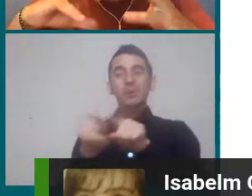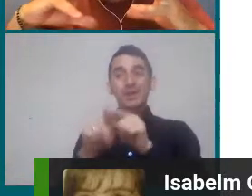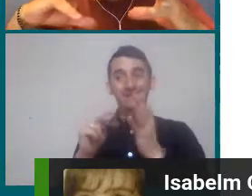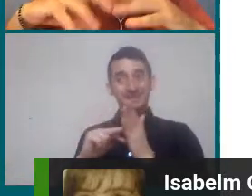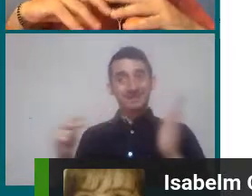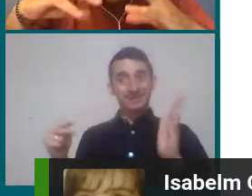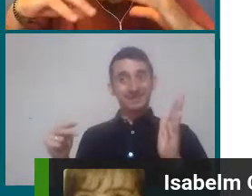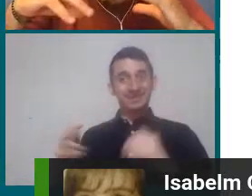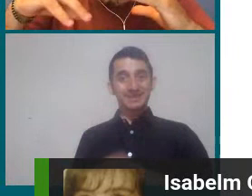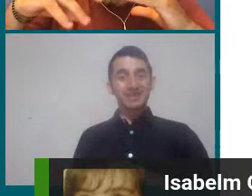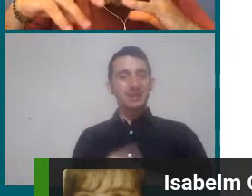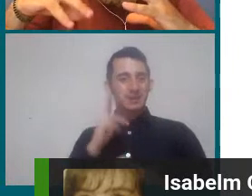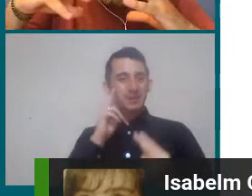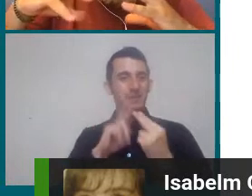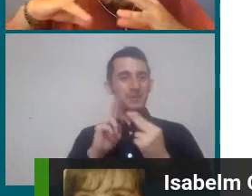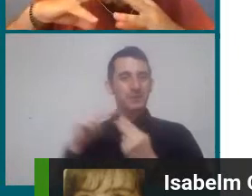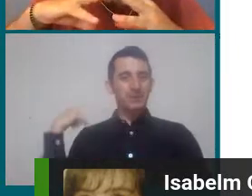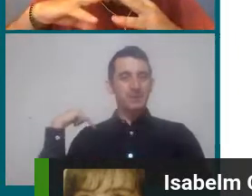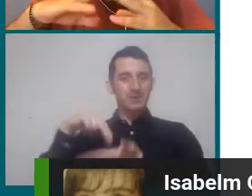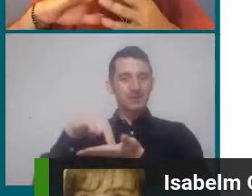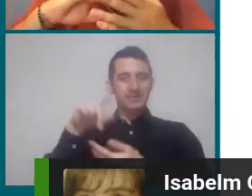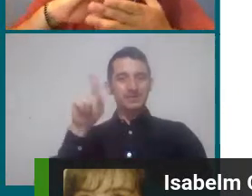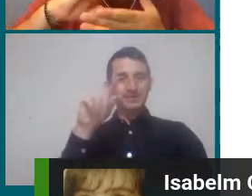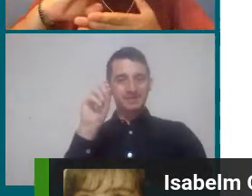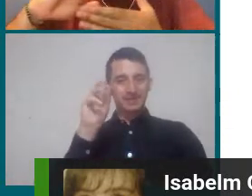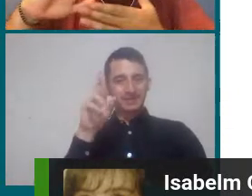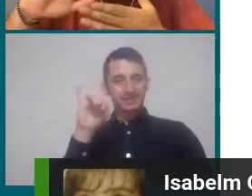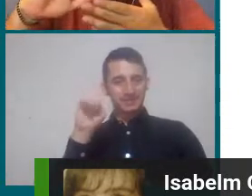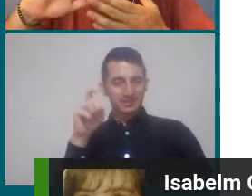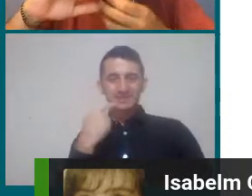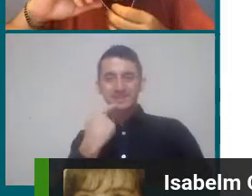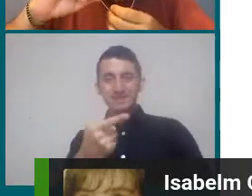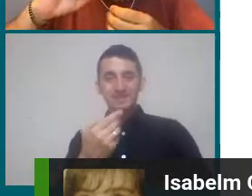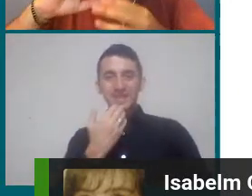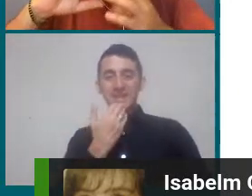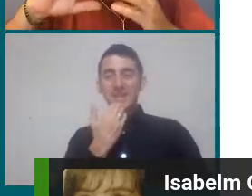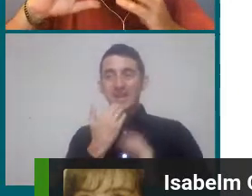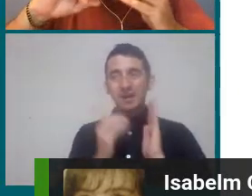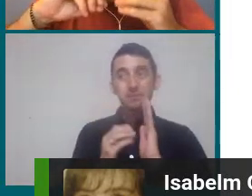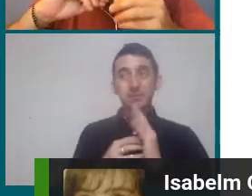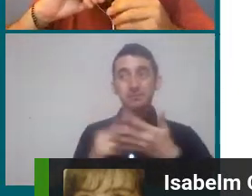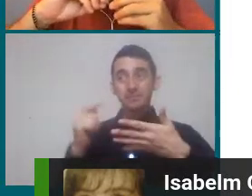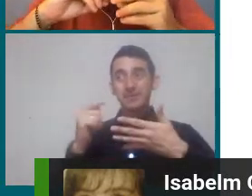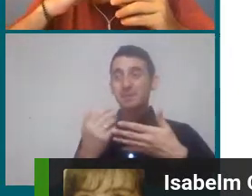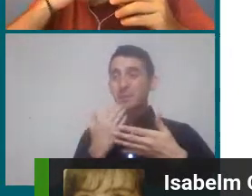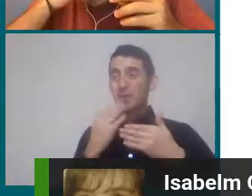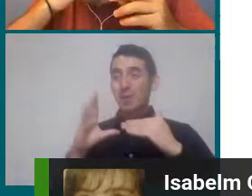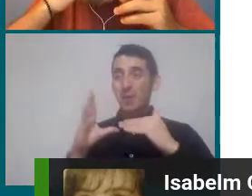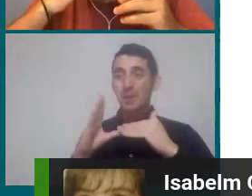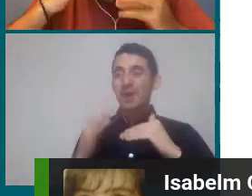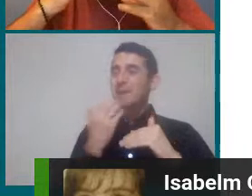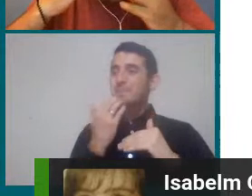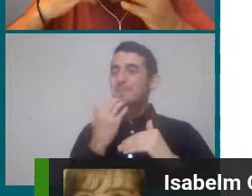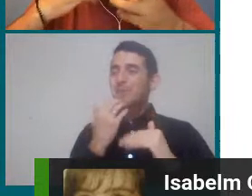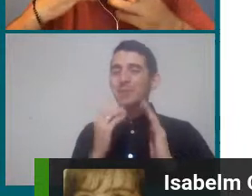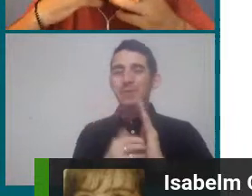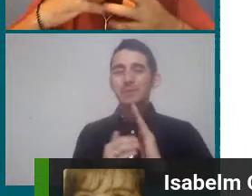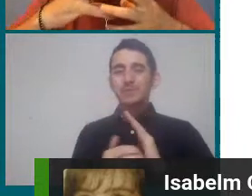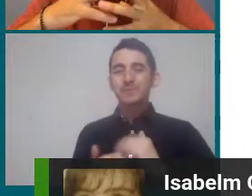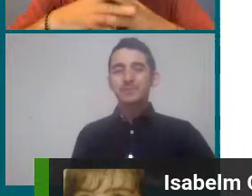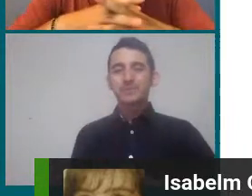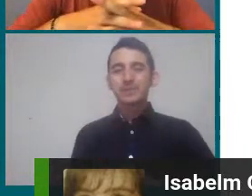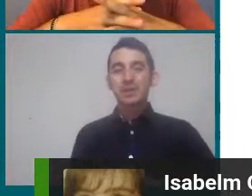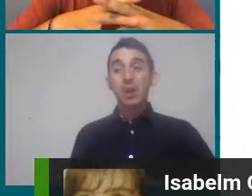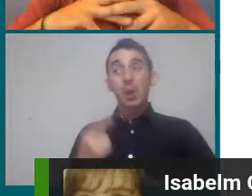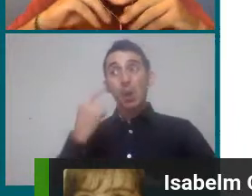tan archiconocida del sándwich, ¿no? En el que le vamos a dar una capa de pan diciéndole qué aspectos